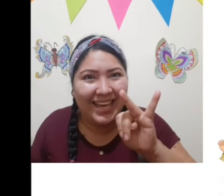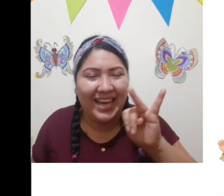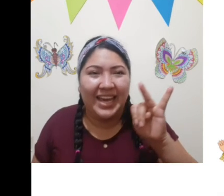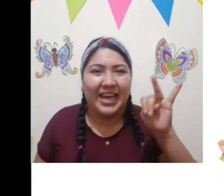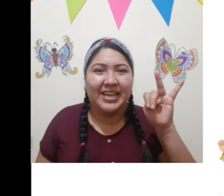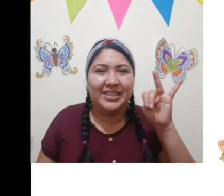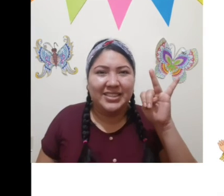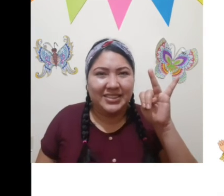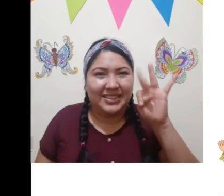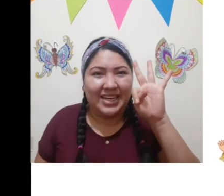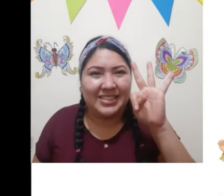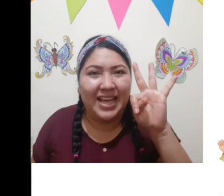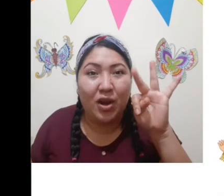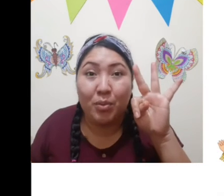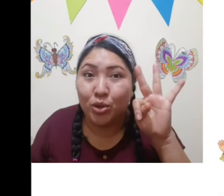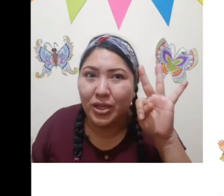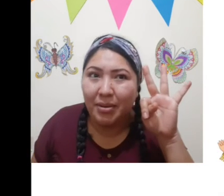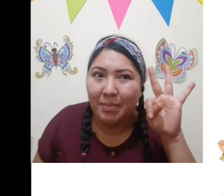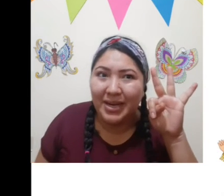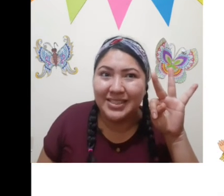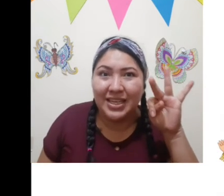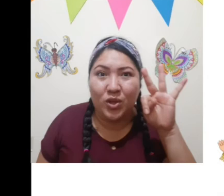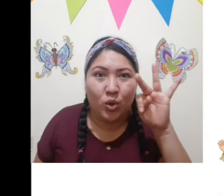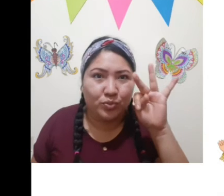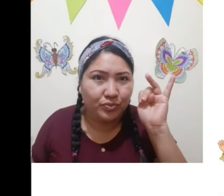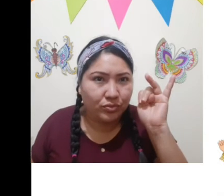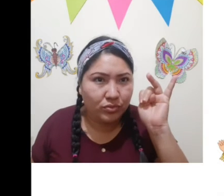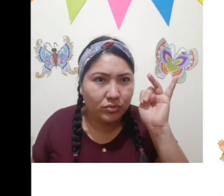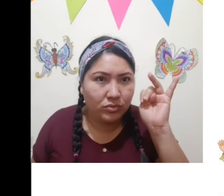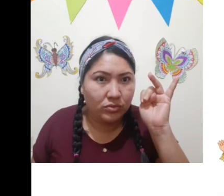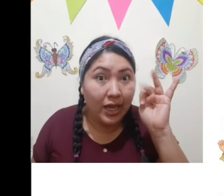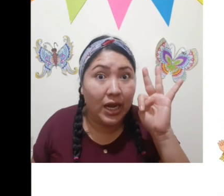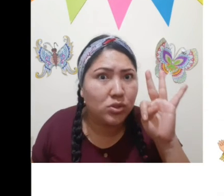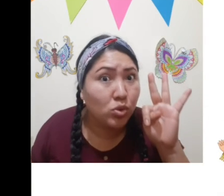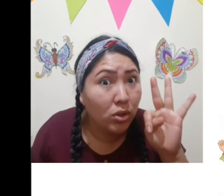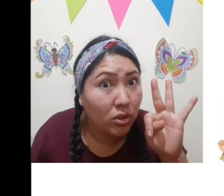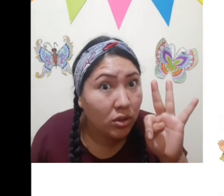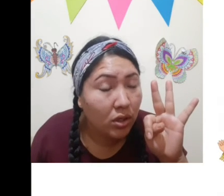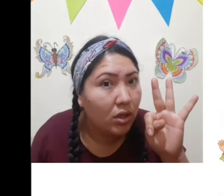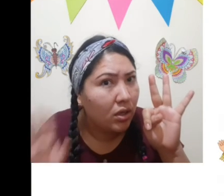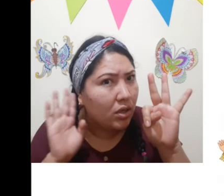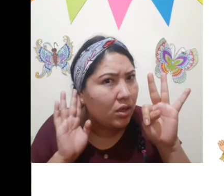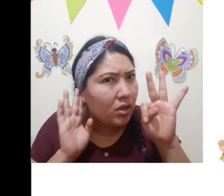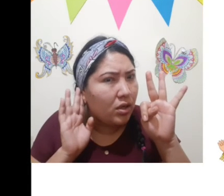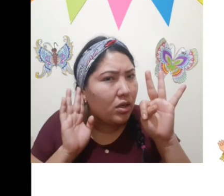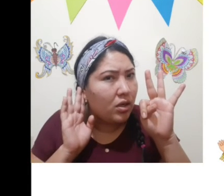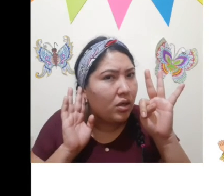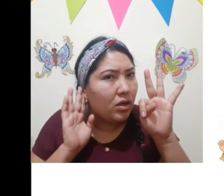y tercero por donde habrá aparecido en el azul